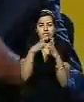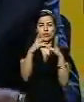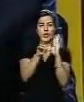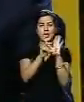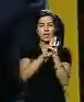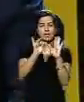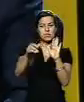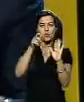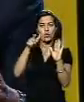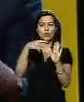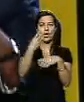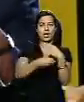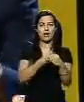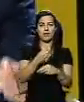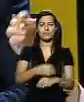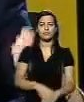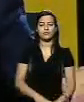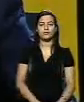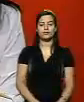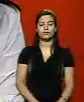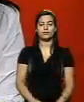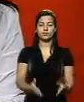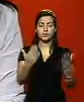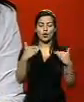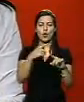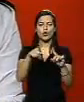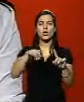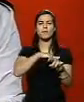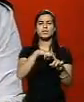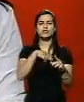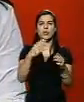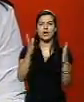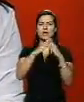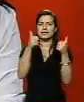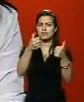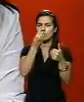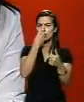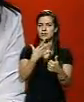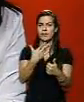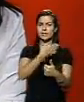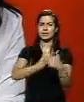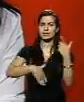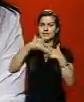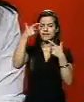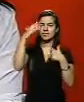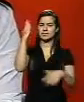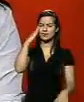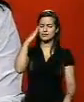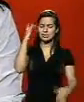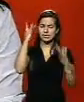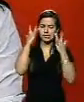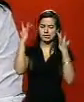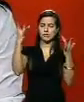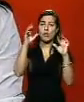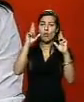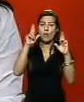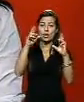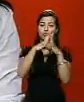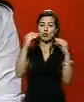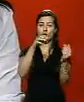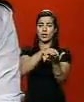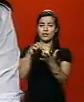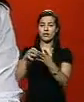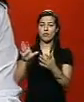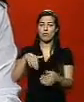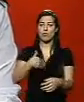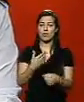pueblo legislador, de abajo hacia arriba. La misión vivienda es maravillosa. Nuestro comandante presidente es sabio. Esperemos que los estados